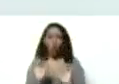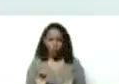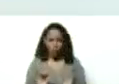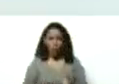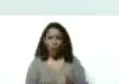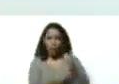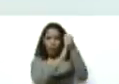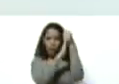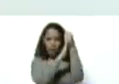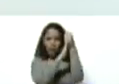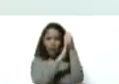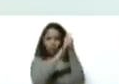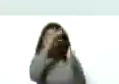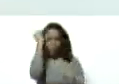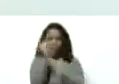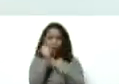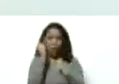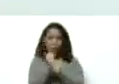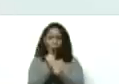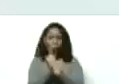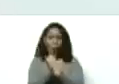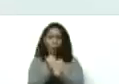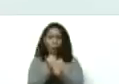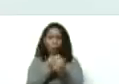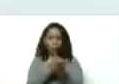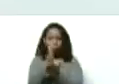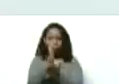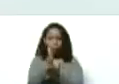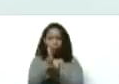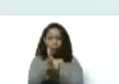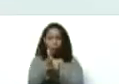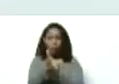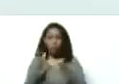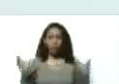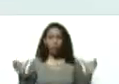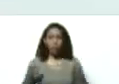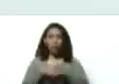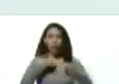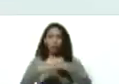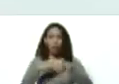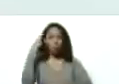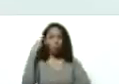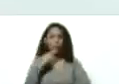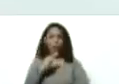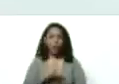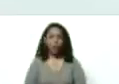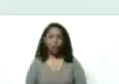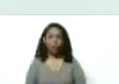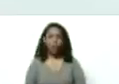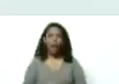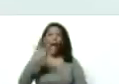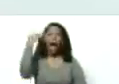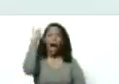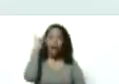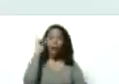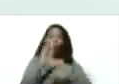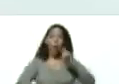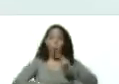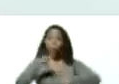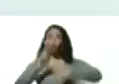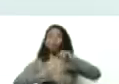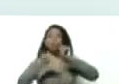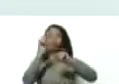liderazgo, de gestión y de dirección colectiva de la Revolución Bolivariana. Hay que construirla,